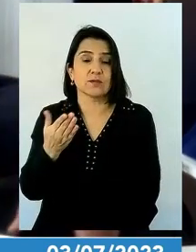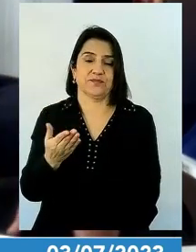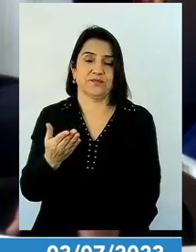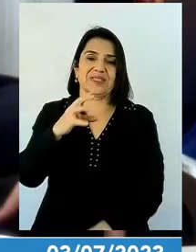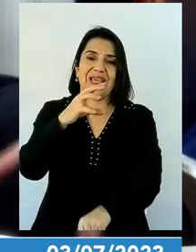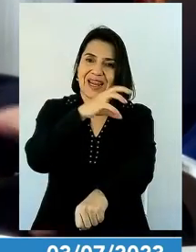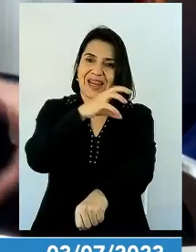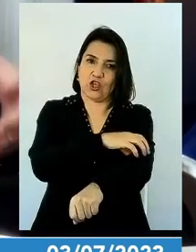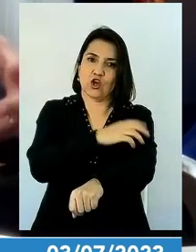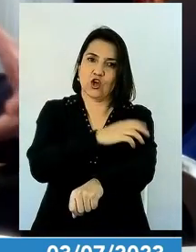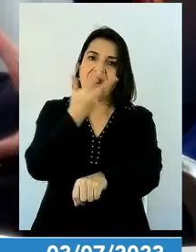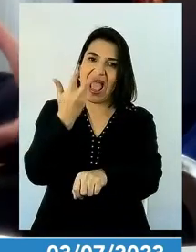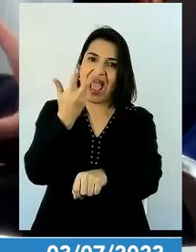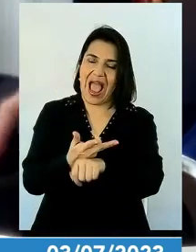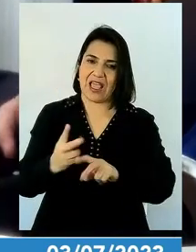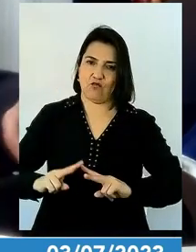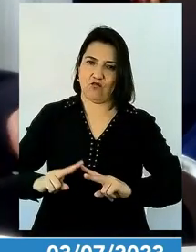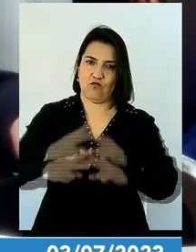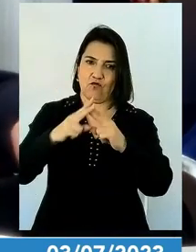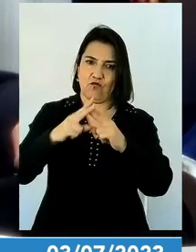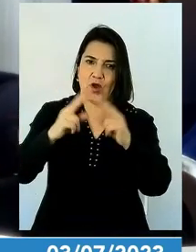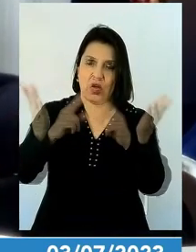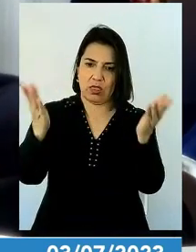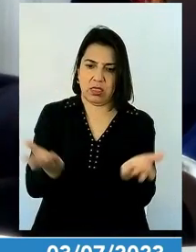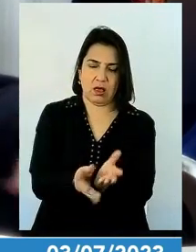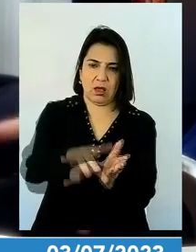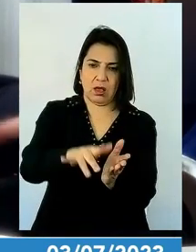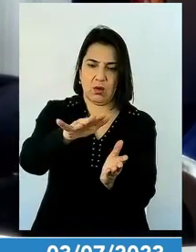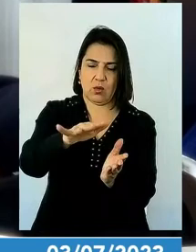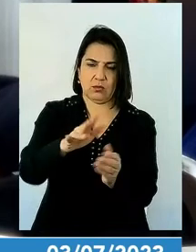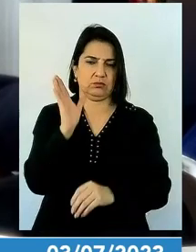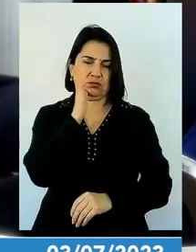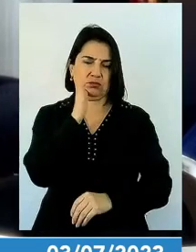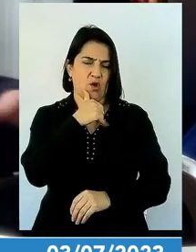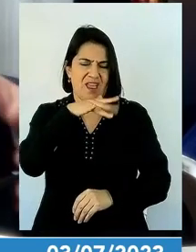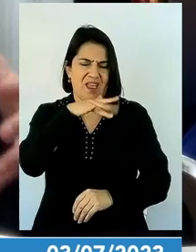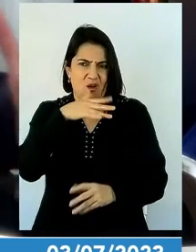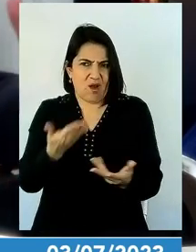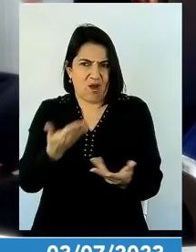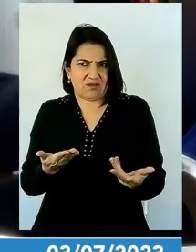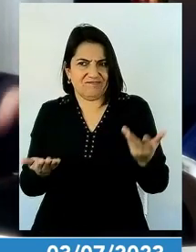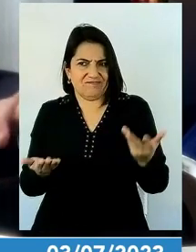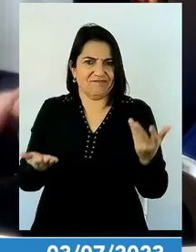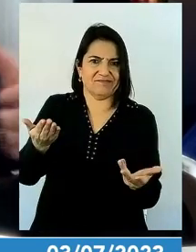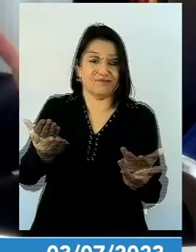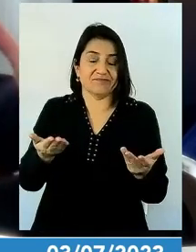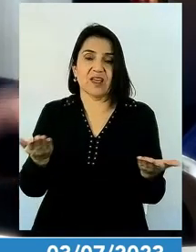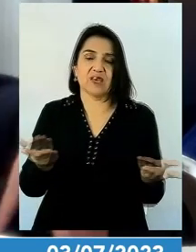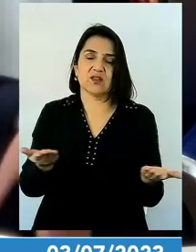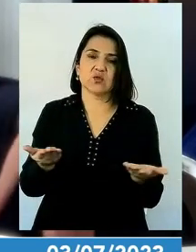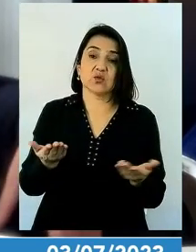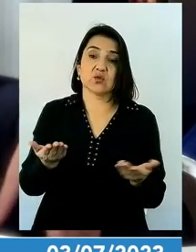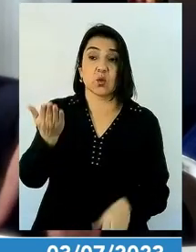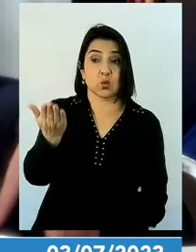infraestructura de embalse, no tiene agua. Entonces, y usted nos hace un